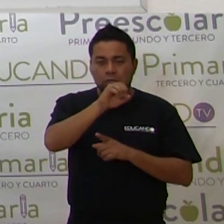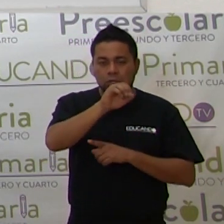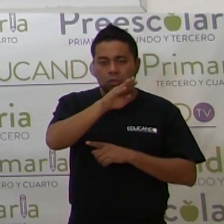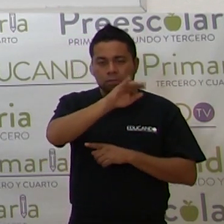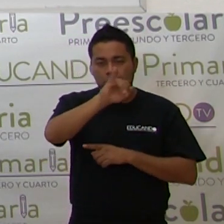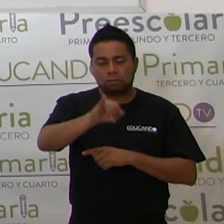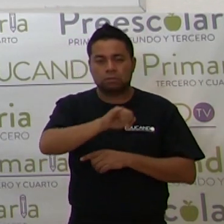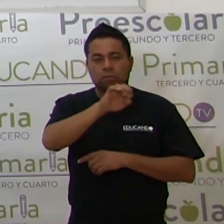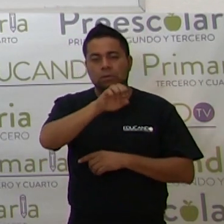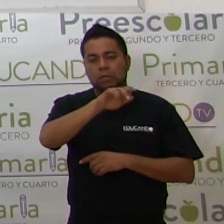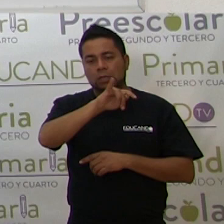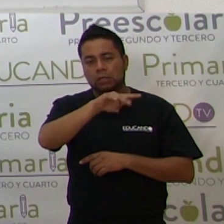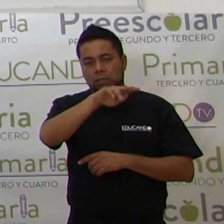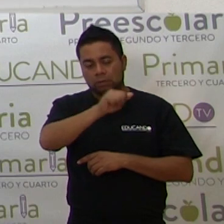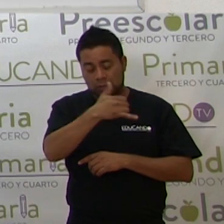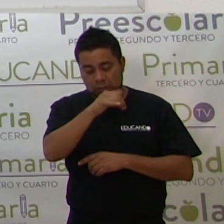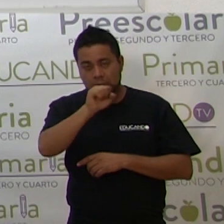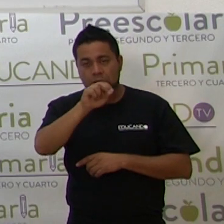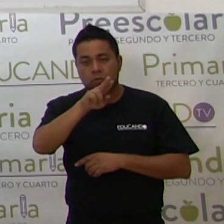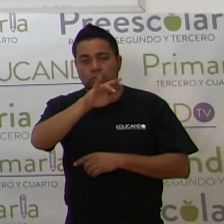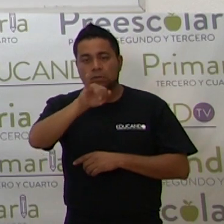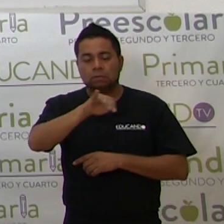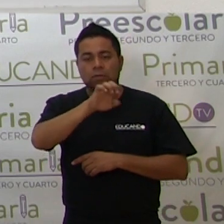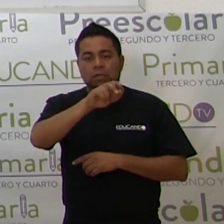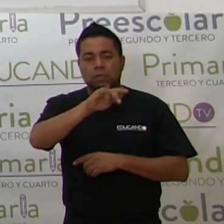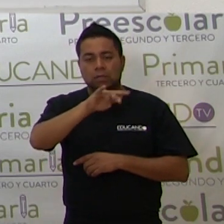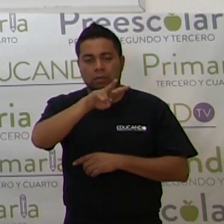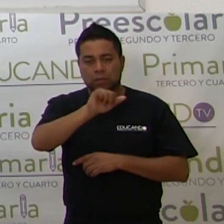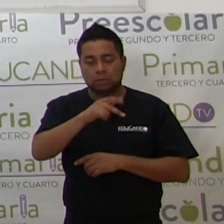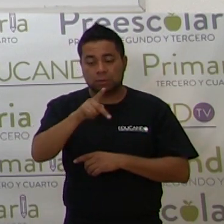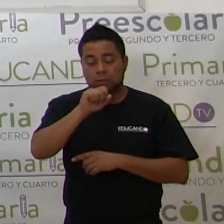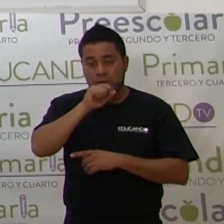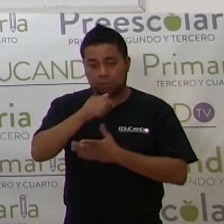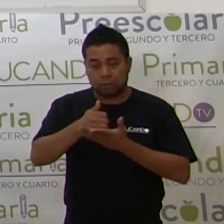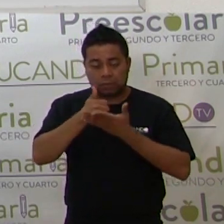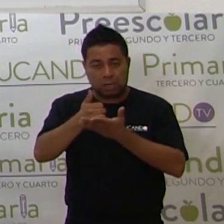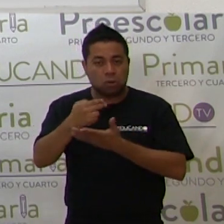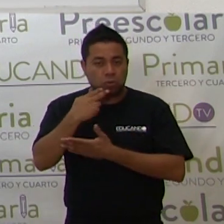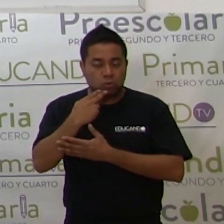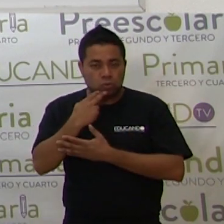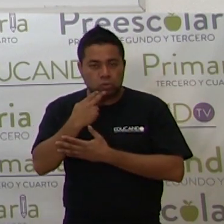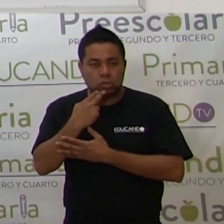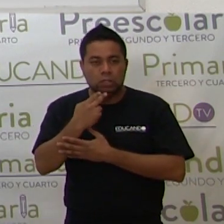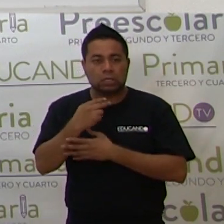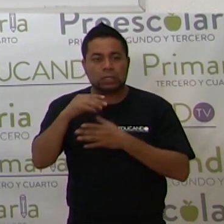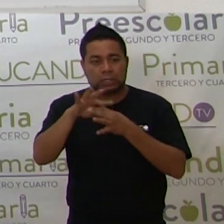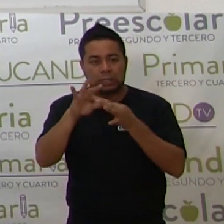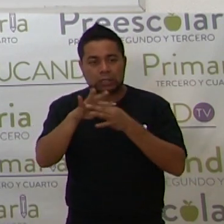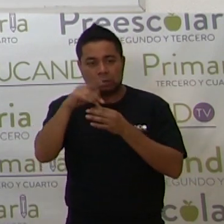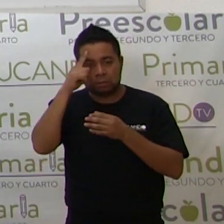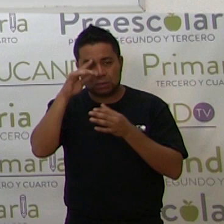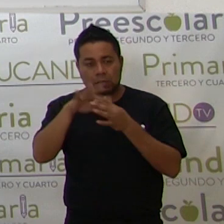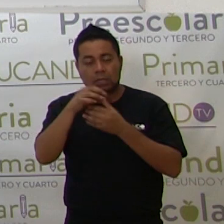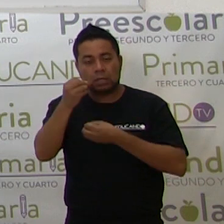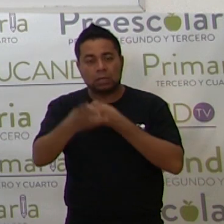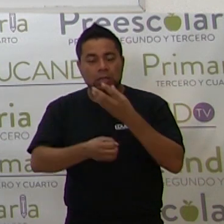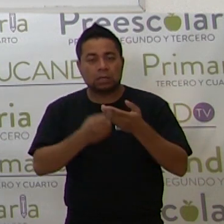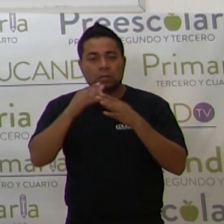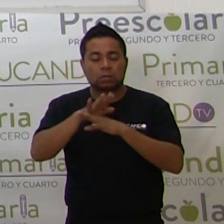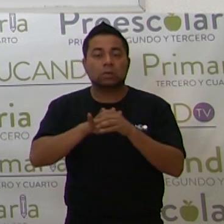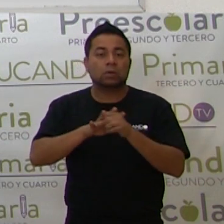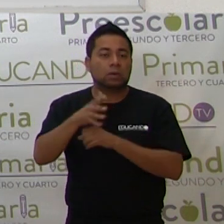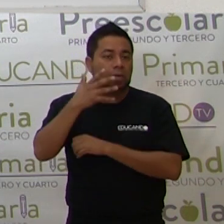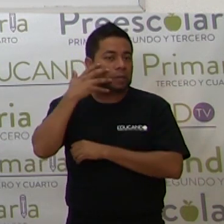pero también utiliza la narración para contarnos que este gato tiene que ver